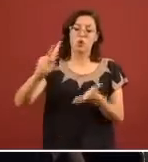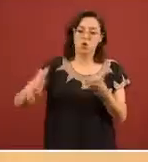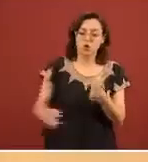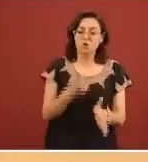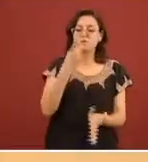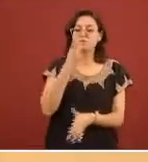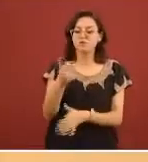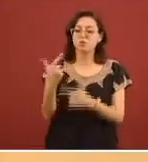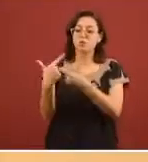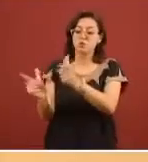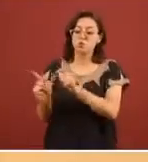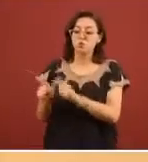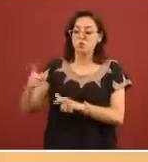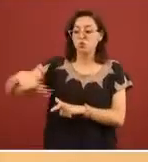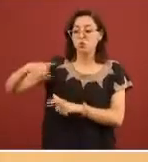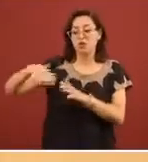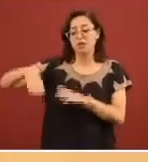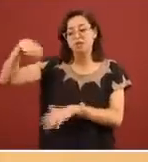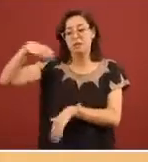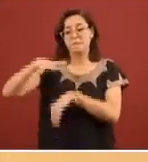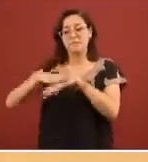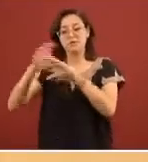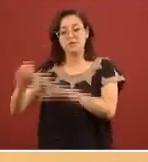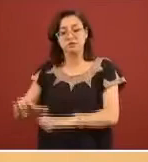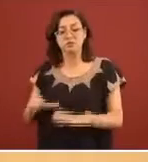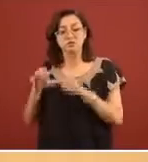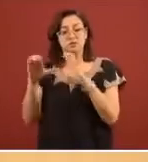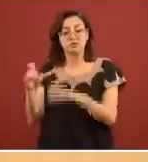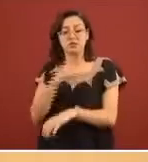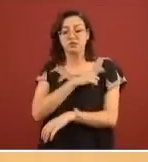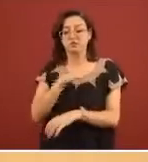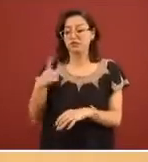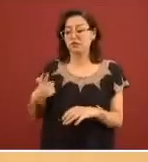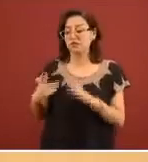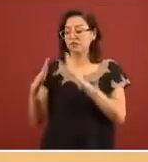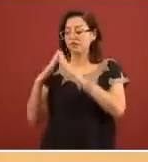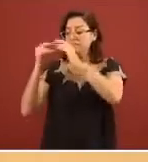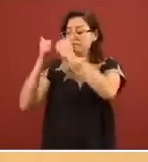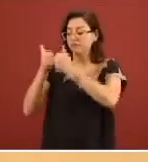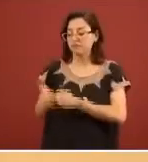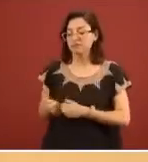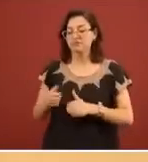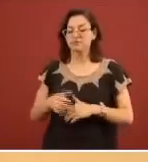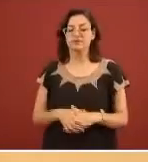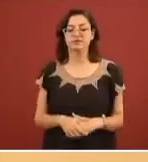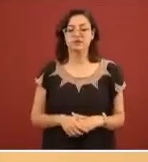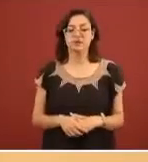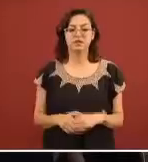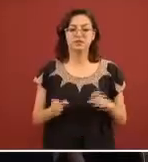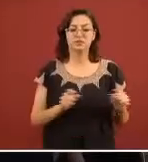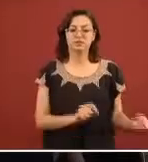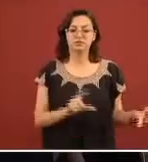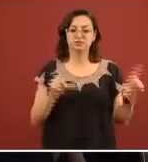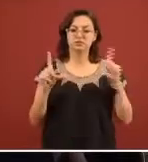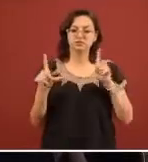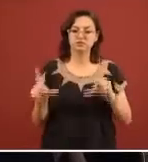reiteramos, son grupos que debemos de cuidar más y que se deben de autorresguardar. La siguiente